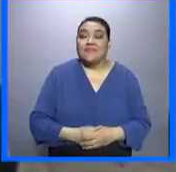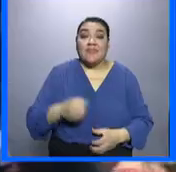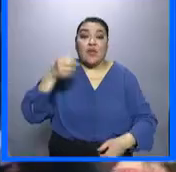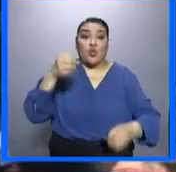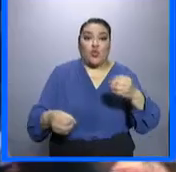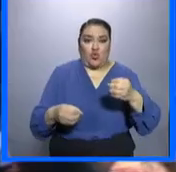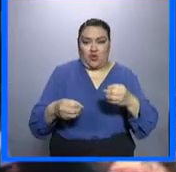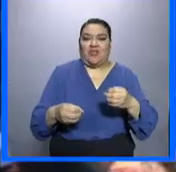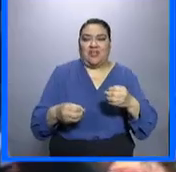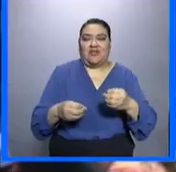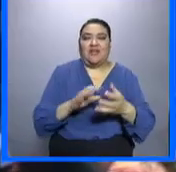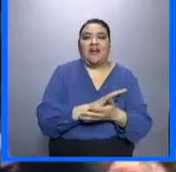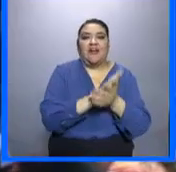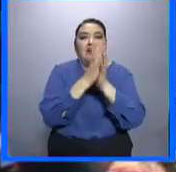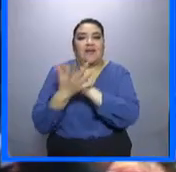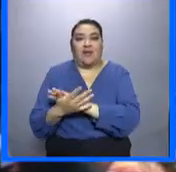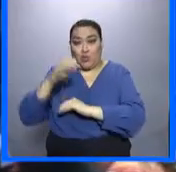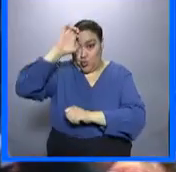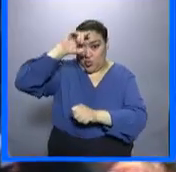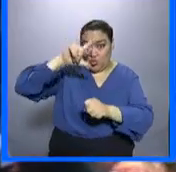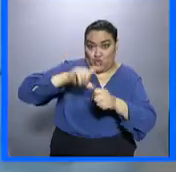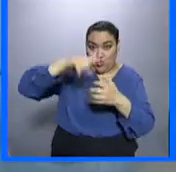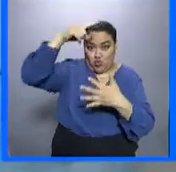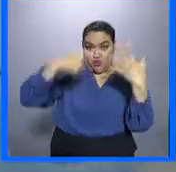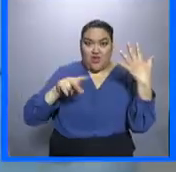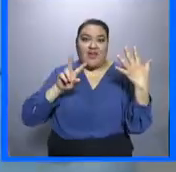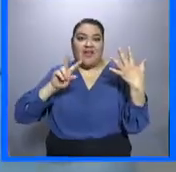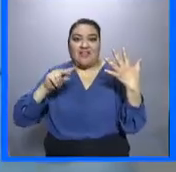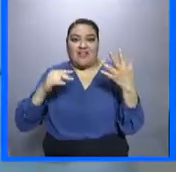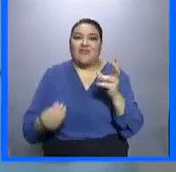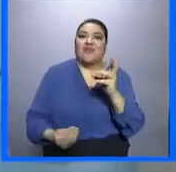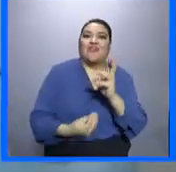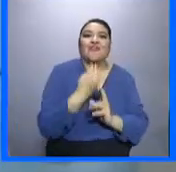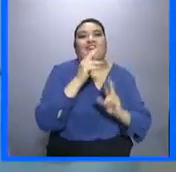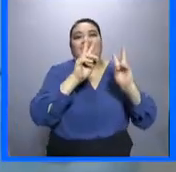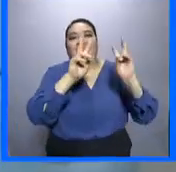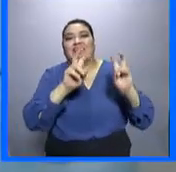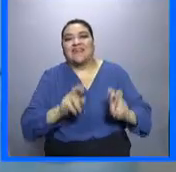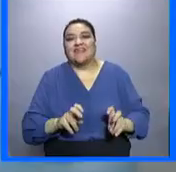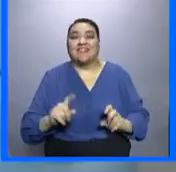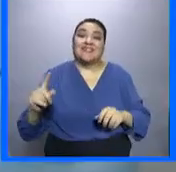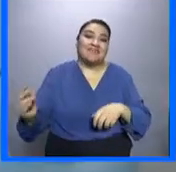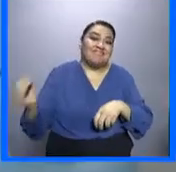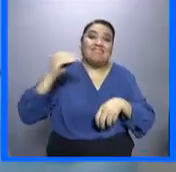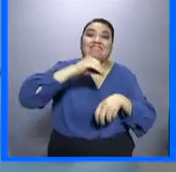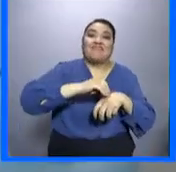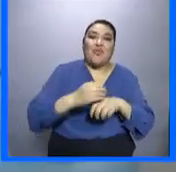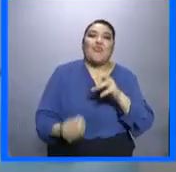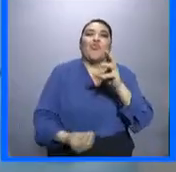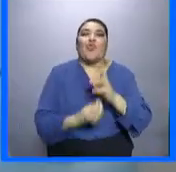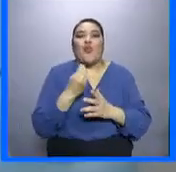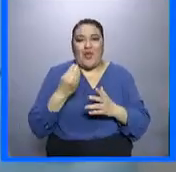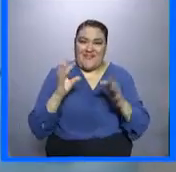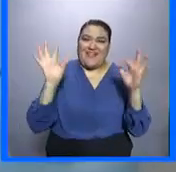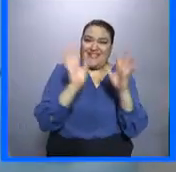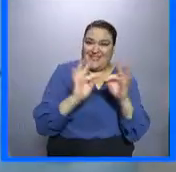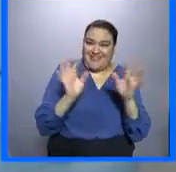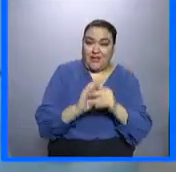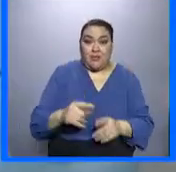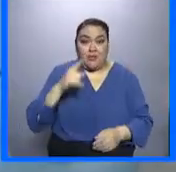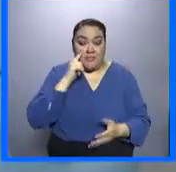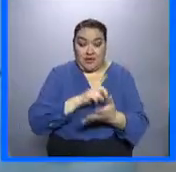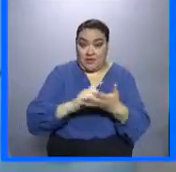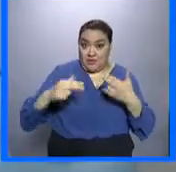Justicia TV, en transición a Plural TV, presenta su nueva programación que incorpora nuevas líneas narrativas,